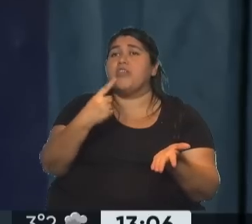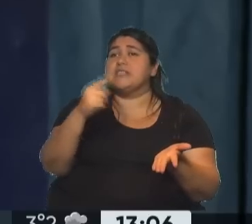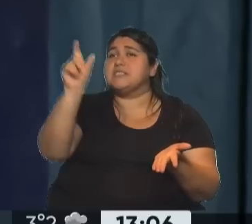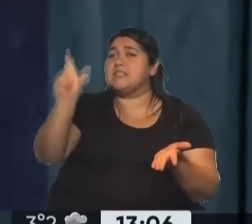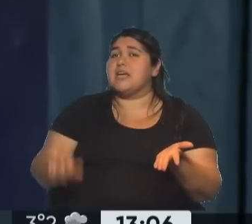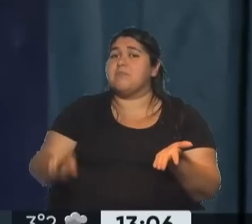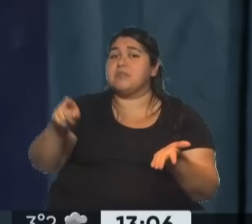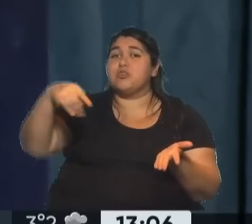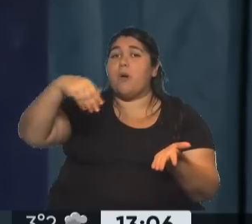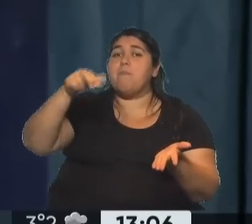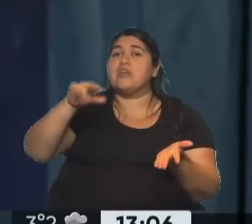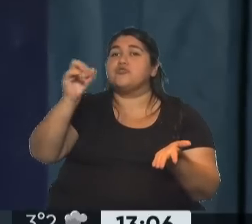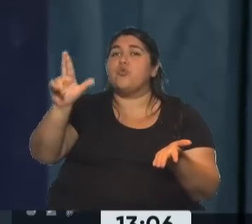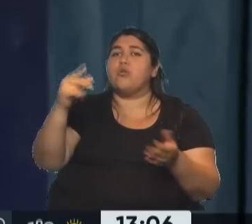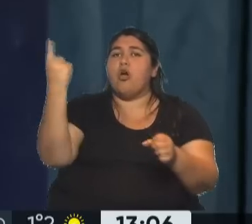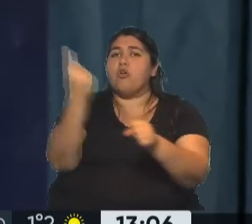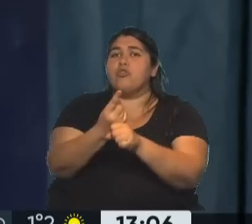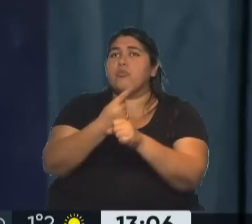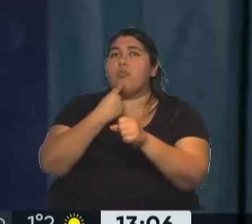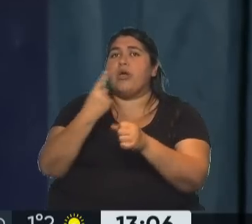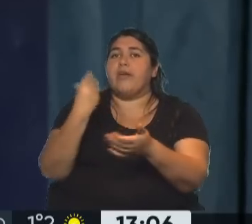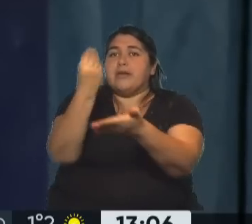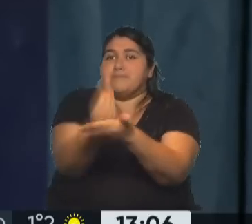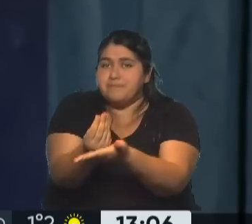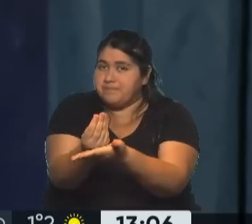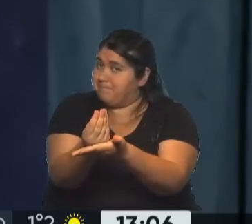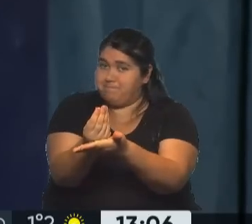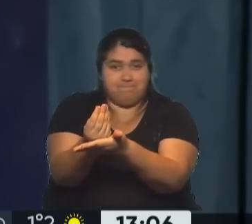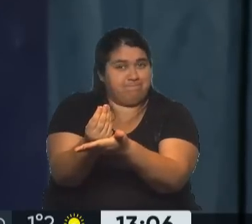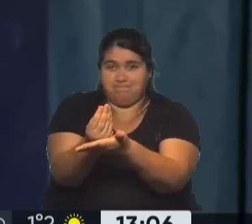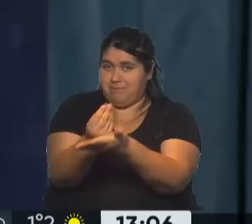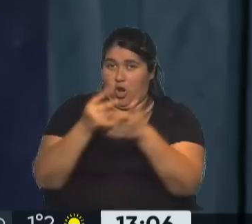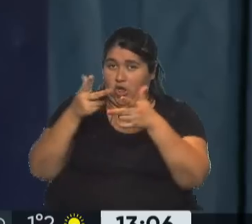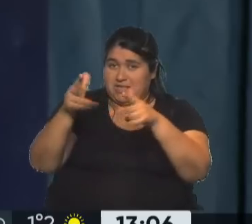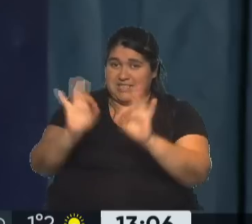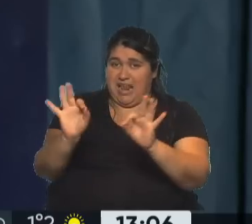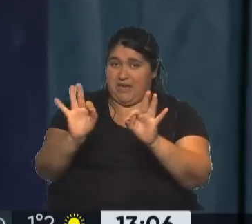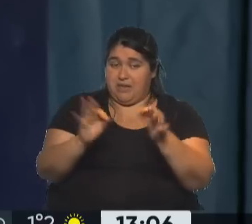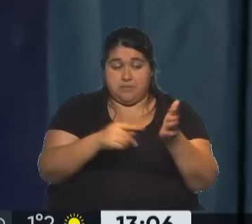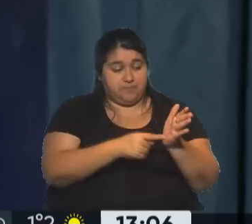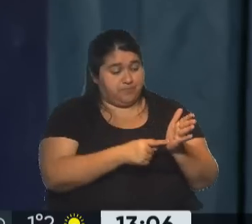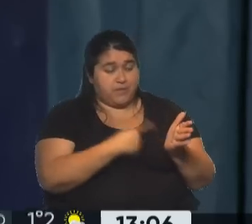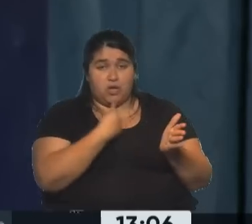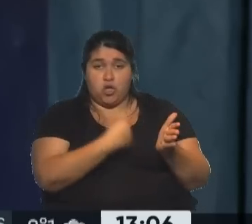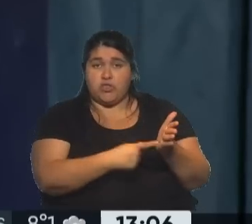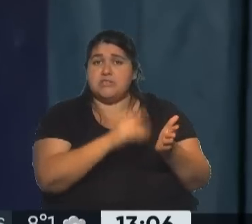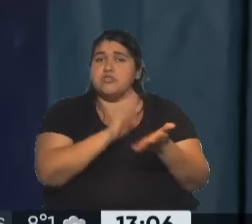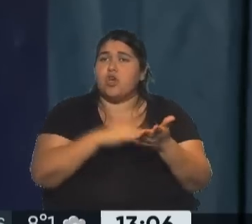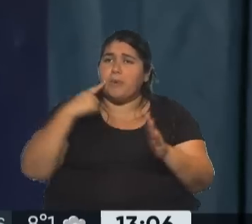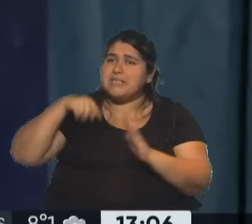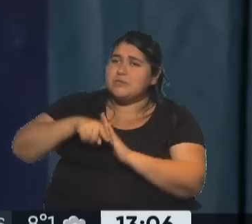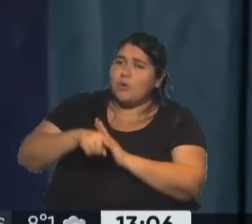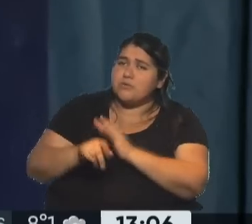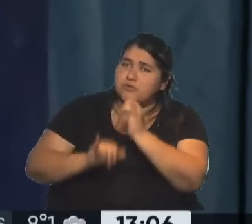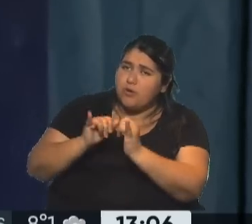Mansur no podía ser candidato. Esa cautelar no abordó la cuestión de fondo.